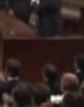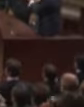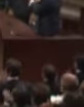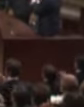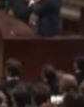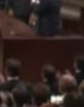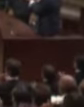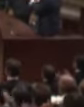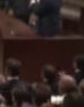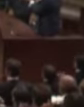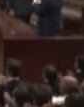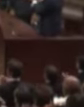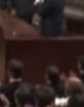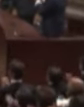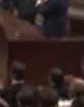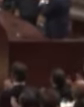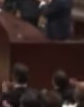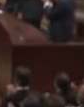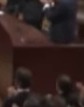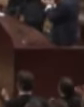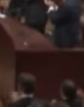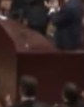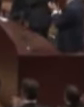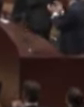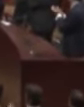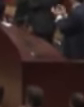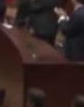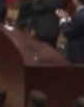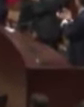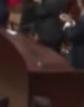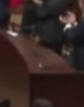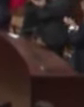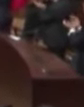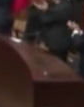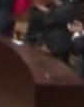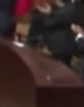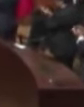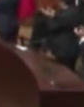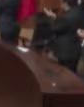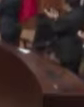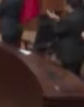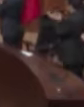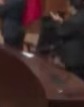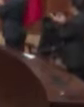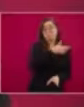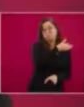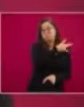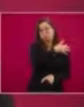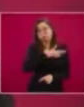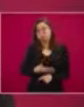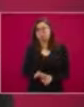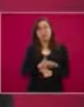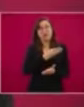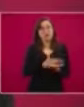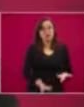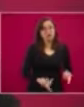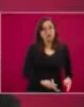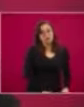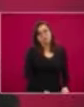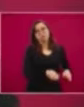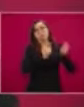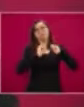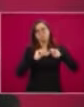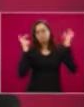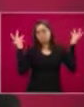decir, ¿qué pesa más, si el equipo o el jugador de cara al electorado el próximo año? Y eso será interesante sin duda para ustedes de